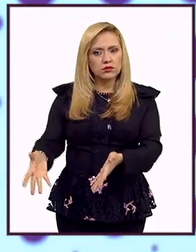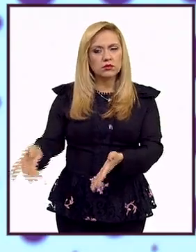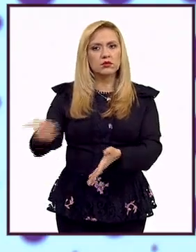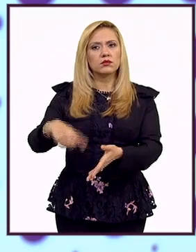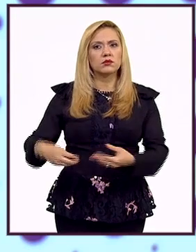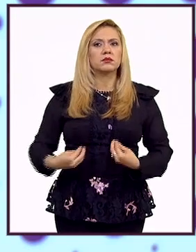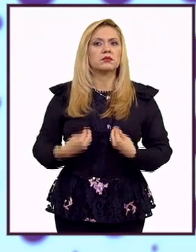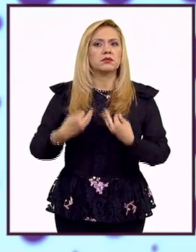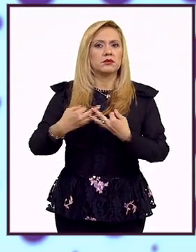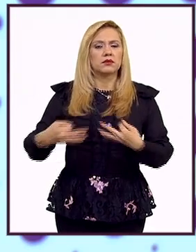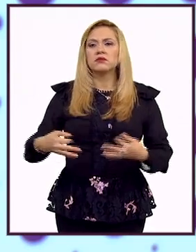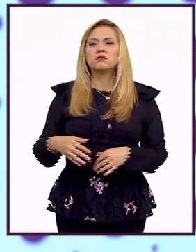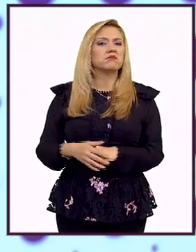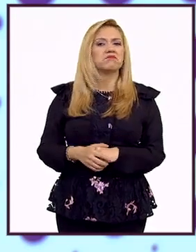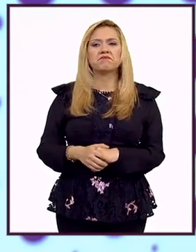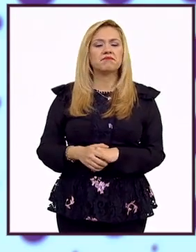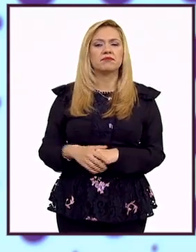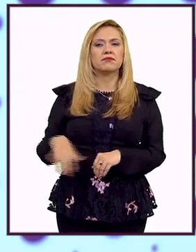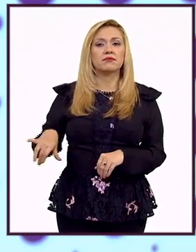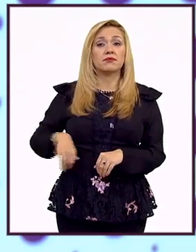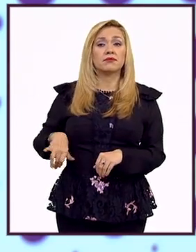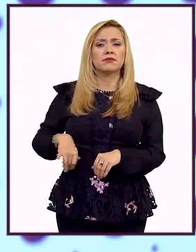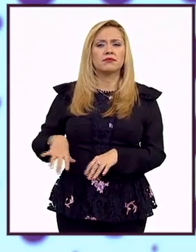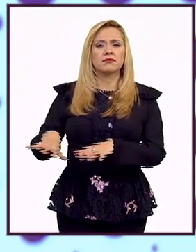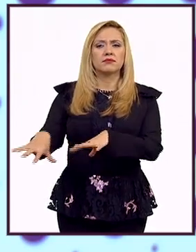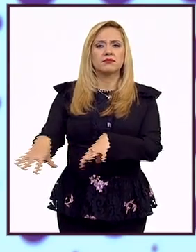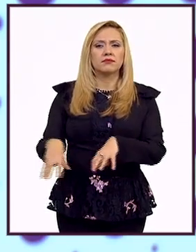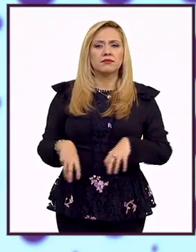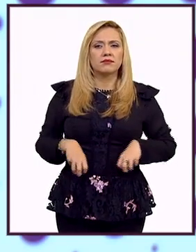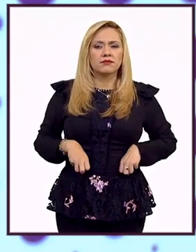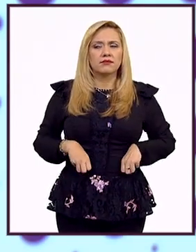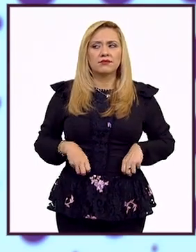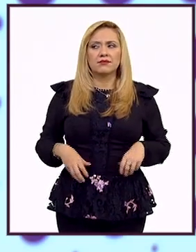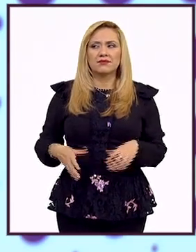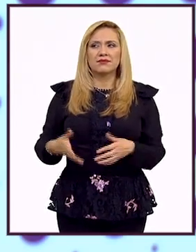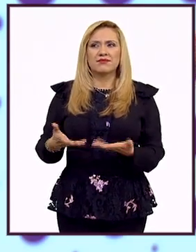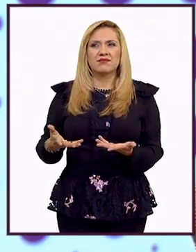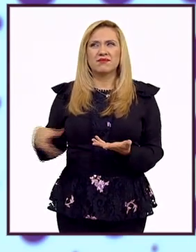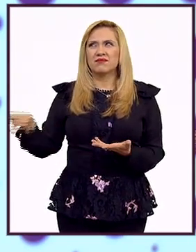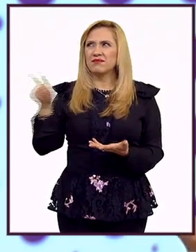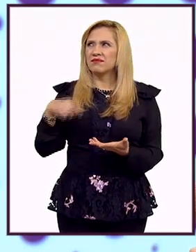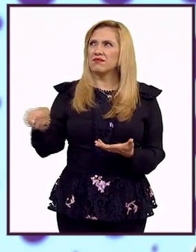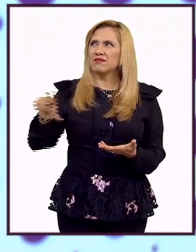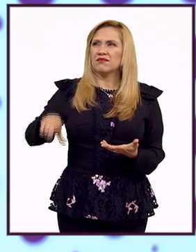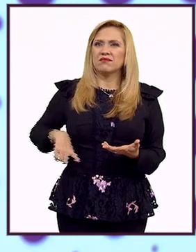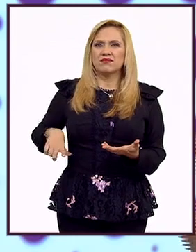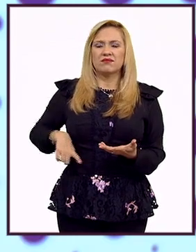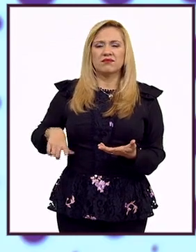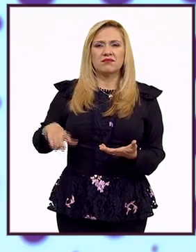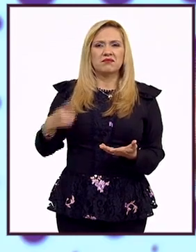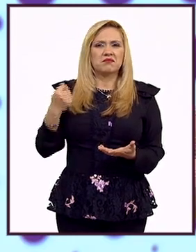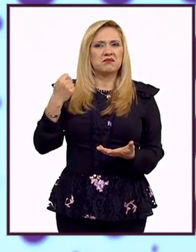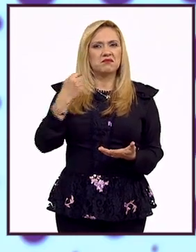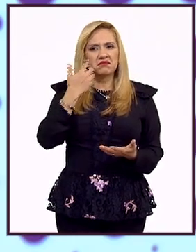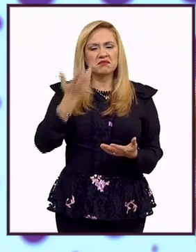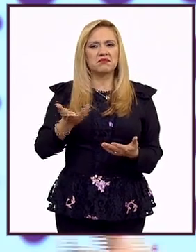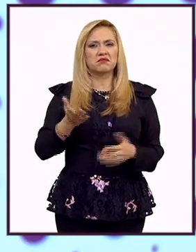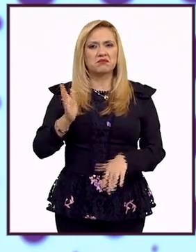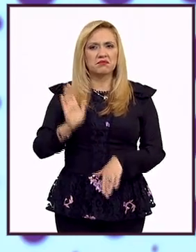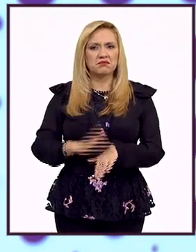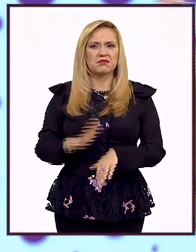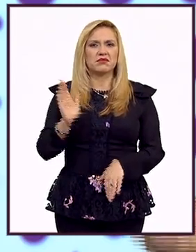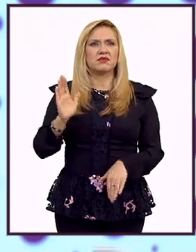supervivencia en el territorio, sino que por el contrario, digamos, hay un impulso por unas políticas de desarrollo que tienden a promover más bien